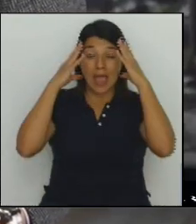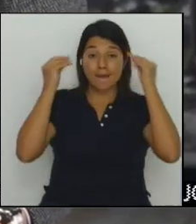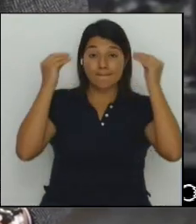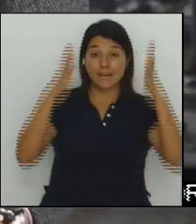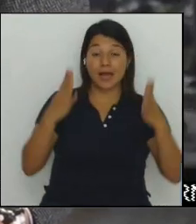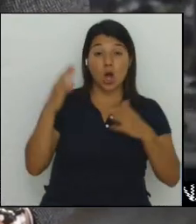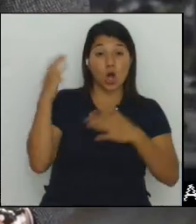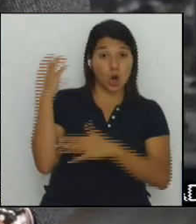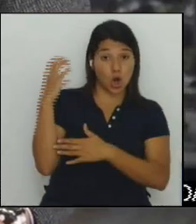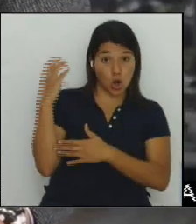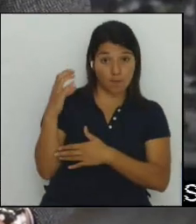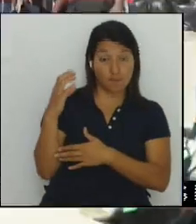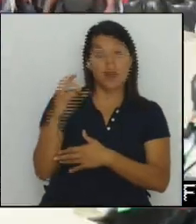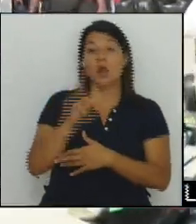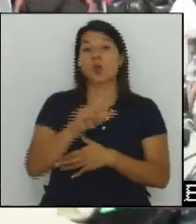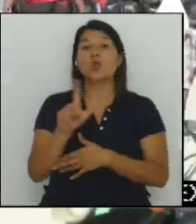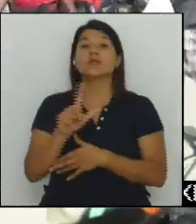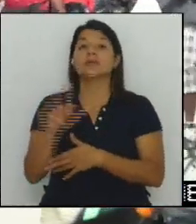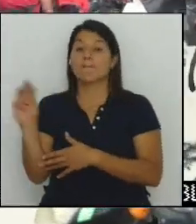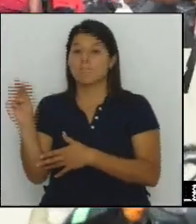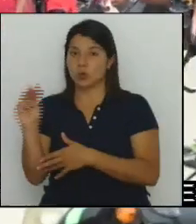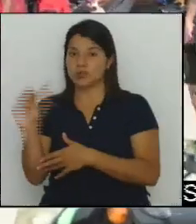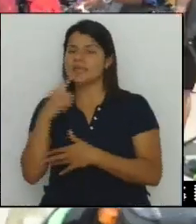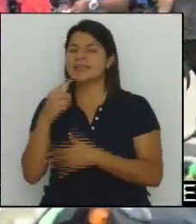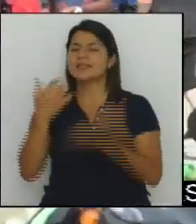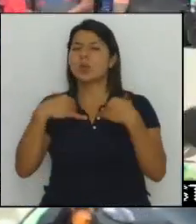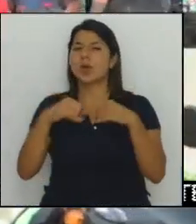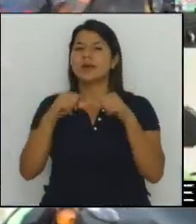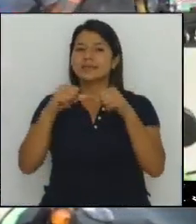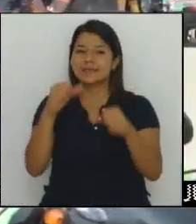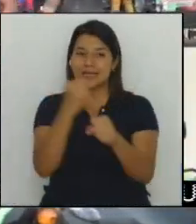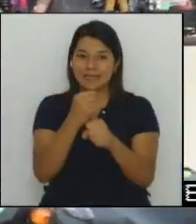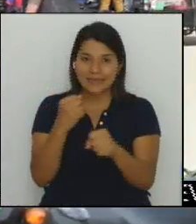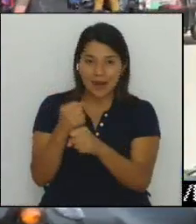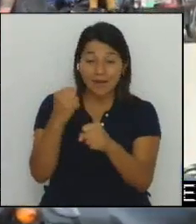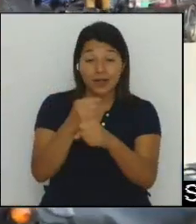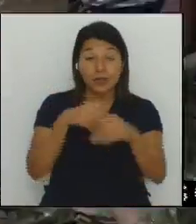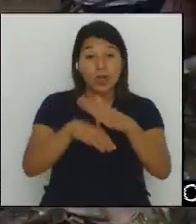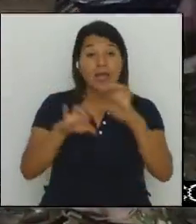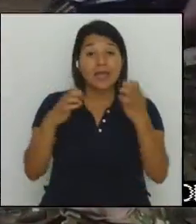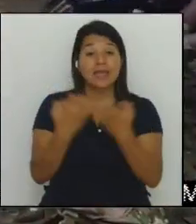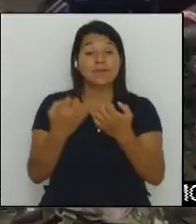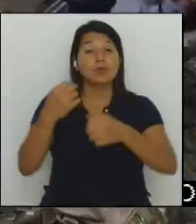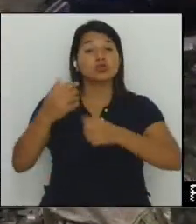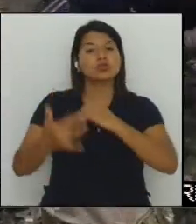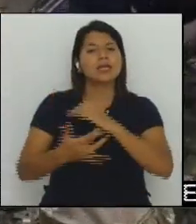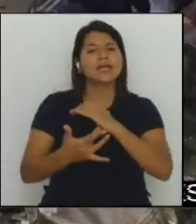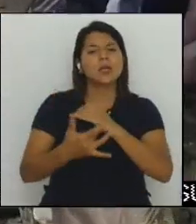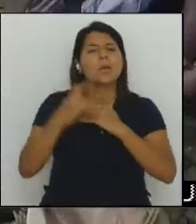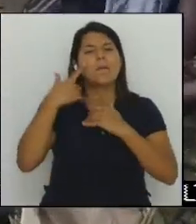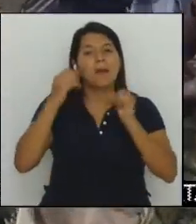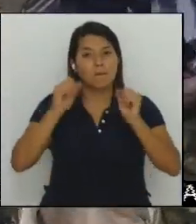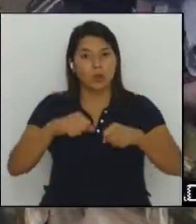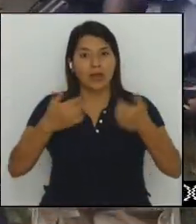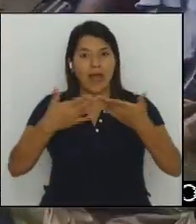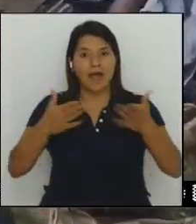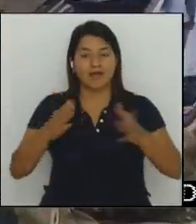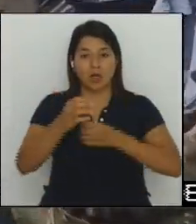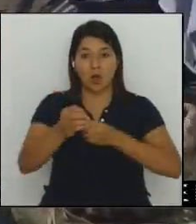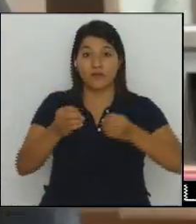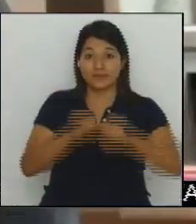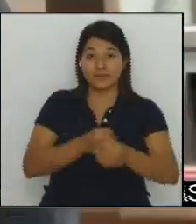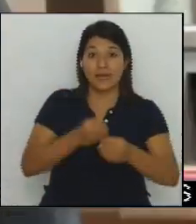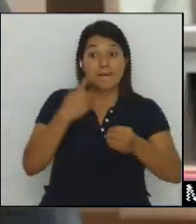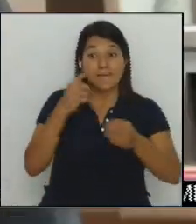continúan trabajando en las mesas técnicas para la apertura de los centros de procesamiento migratorios con el fin de frenar la migración irregular.